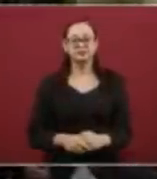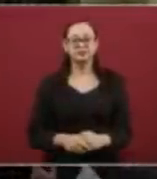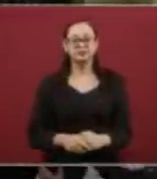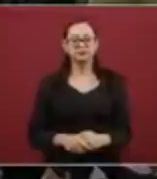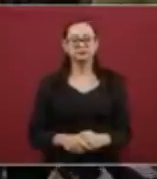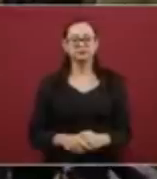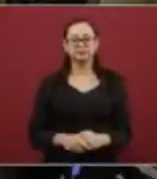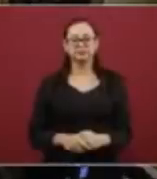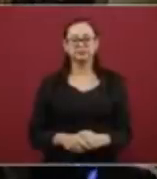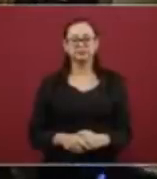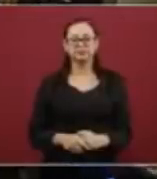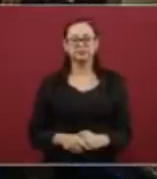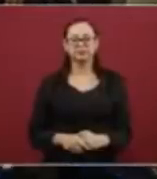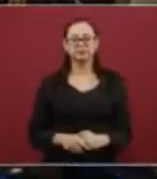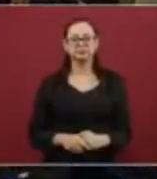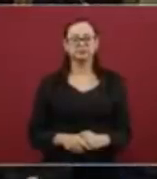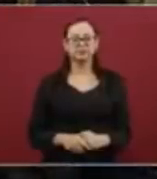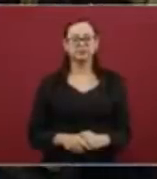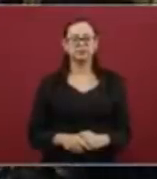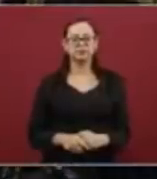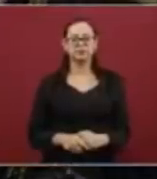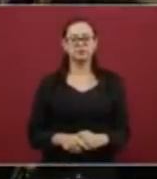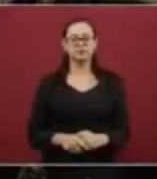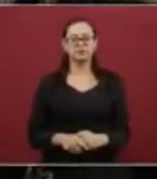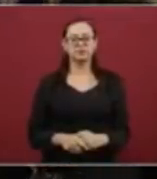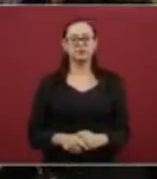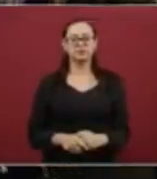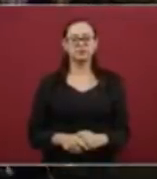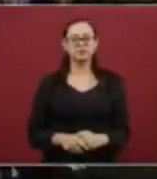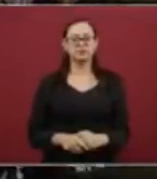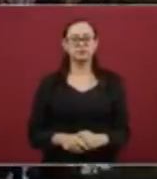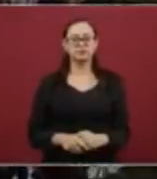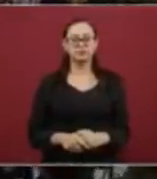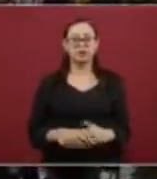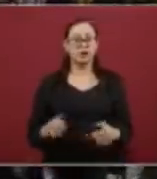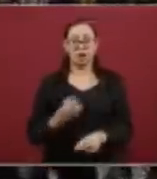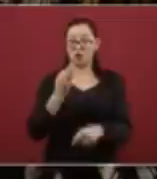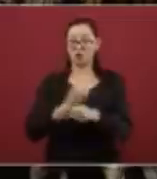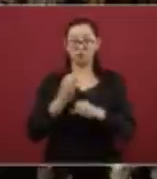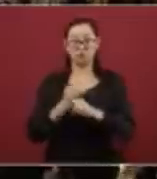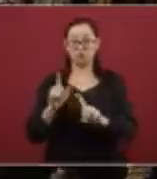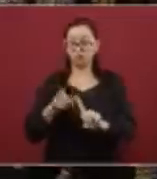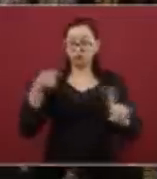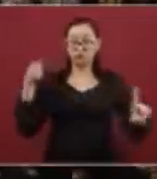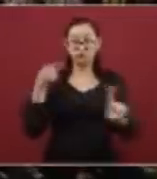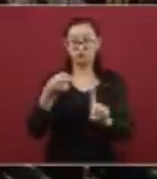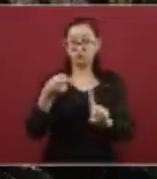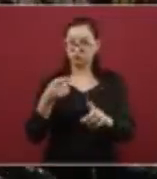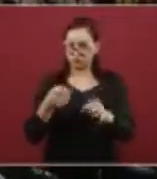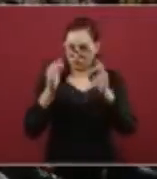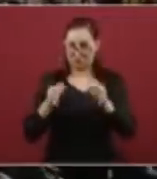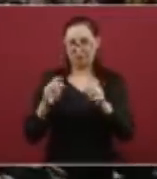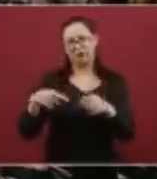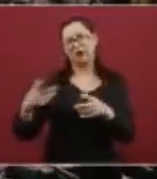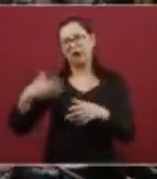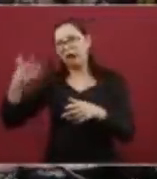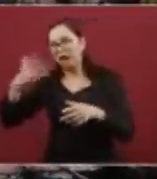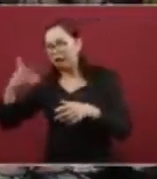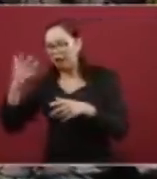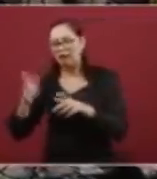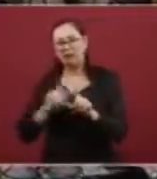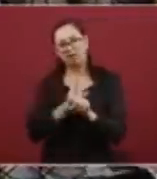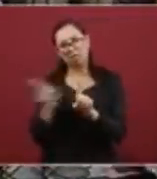Bueno, pues vamos al grano porque lo demás es pacha.